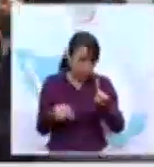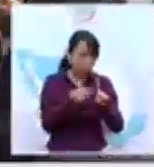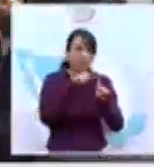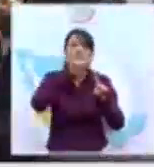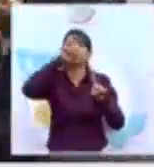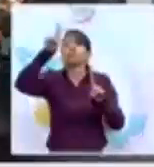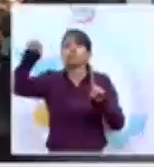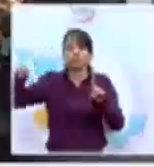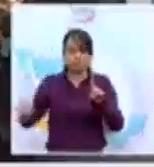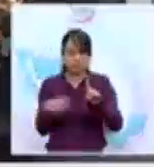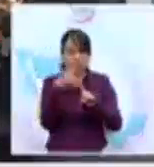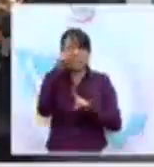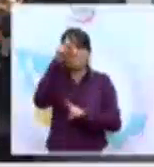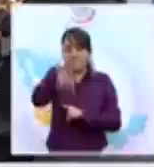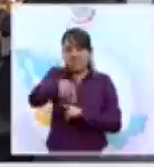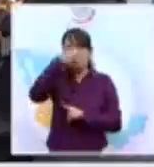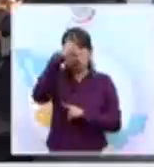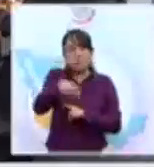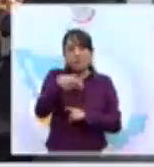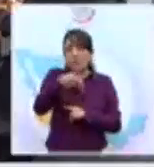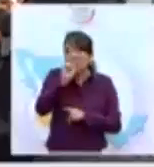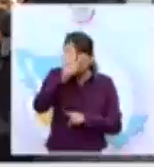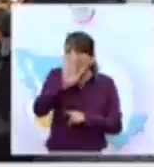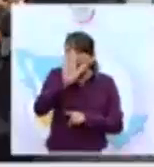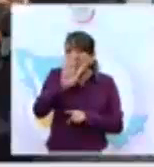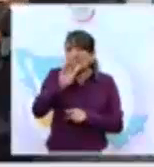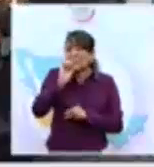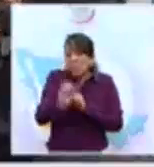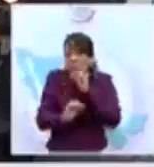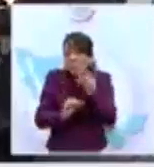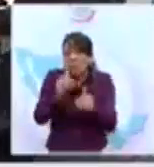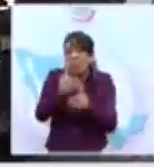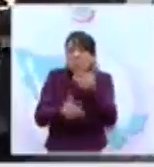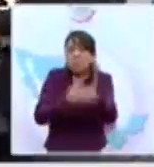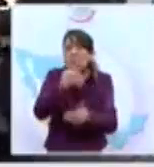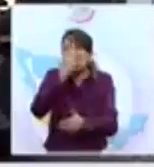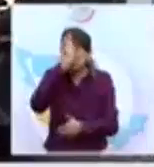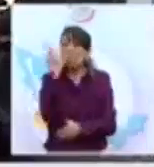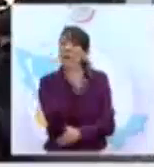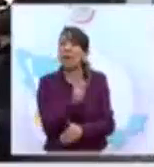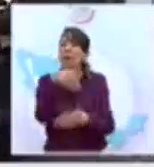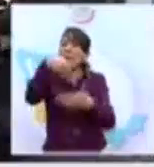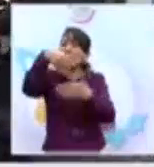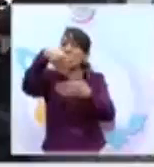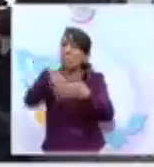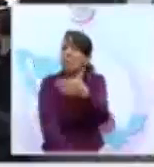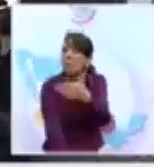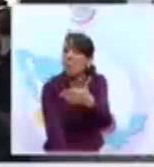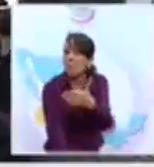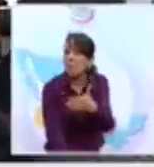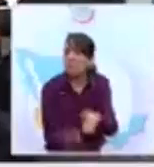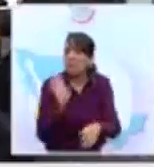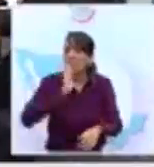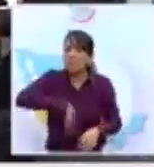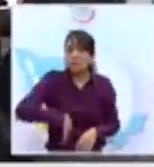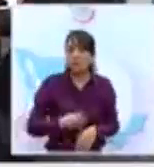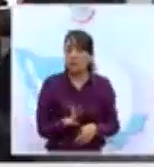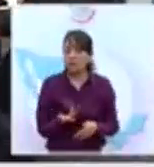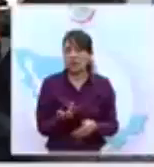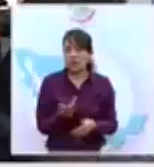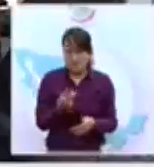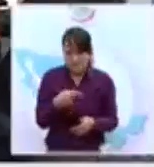no avanzamos en materia ni de disminución de la pobreza, ni de mejoría de la desnutrición infantil en las